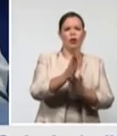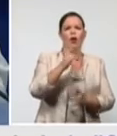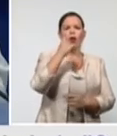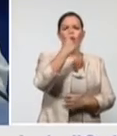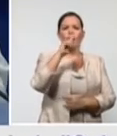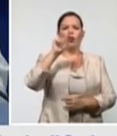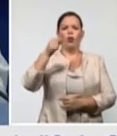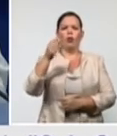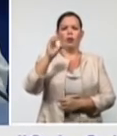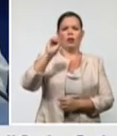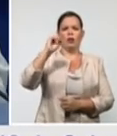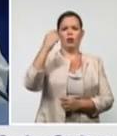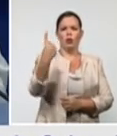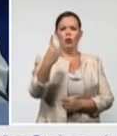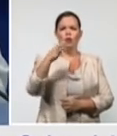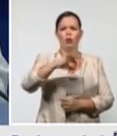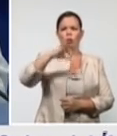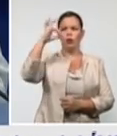1,01%.